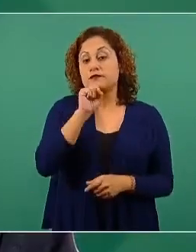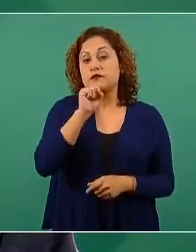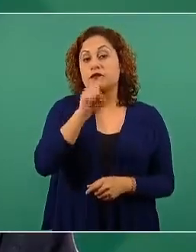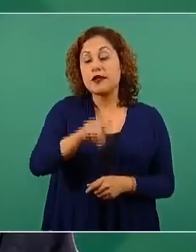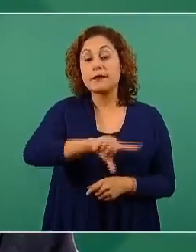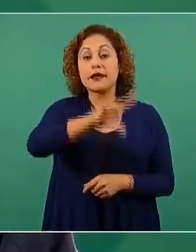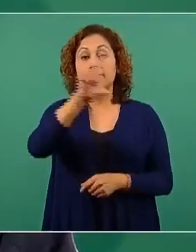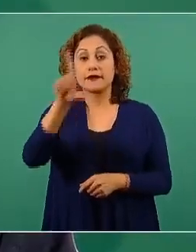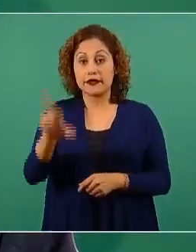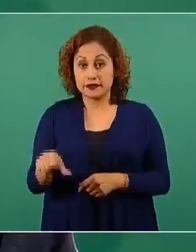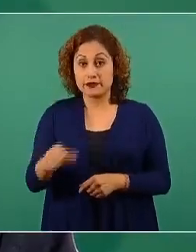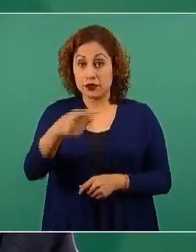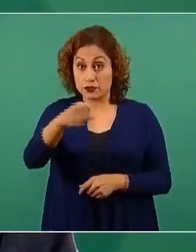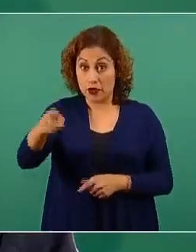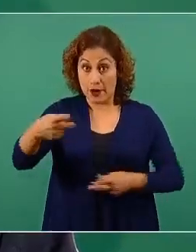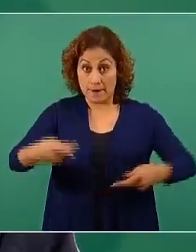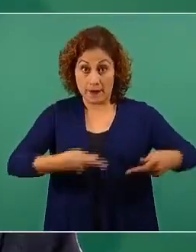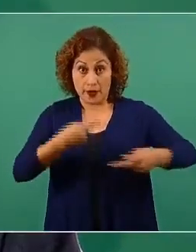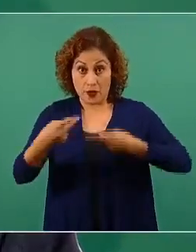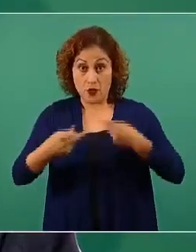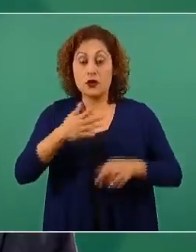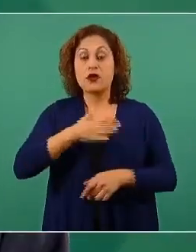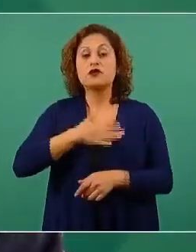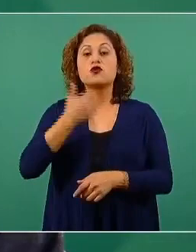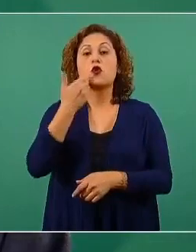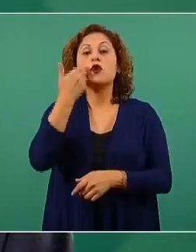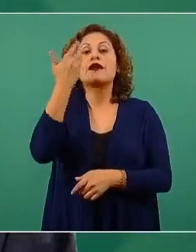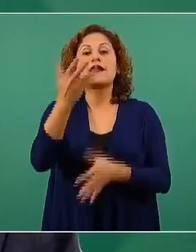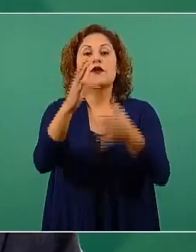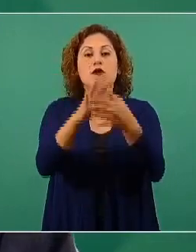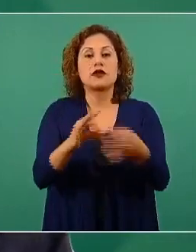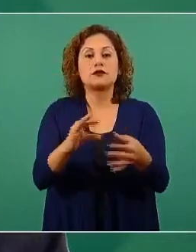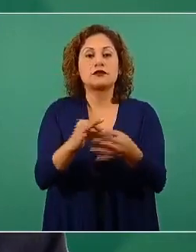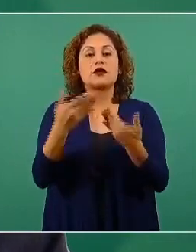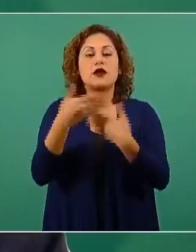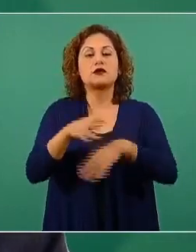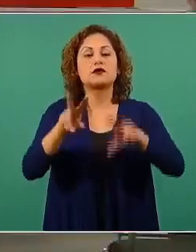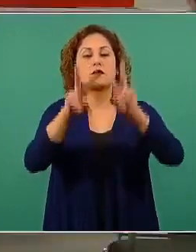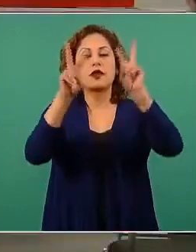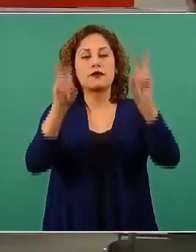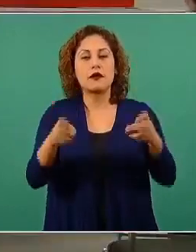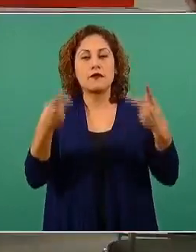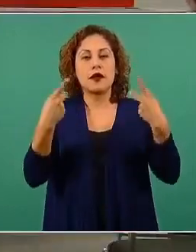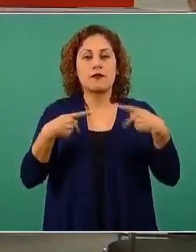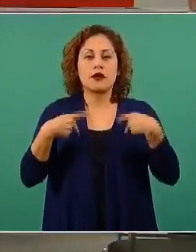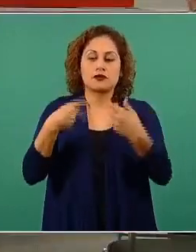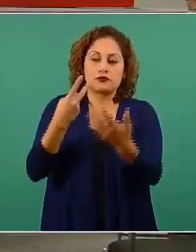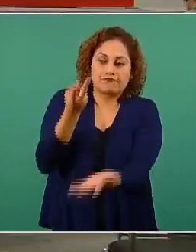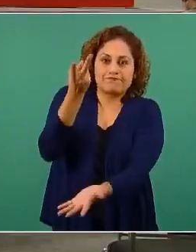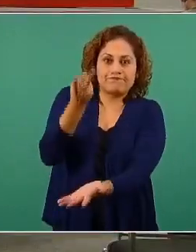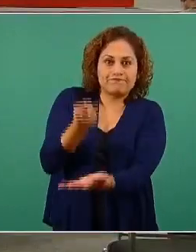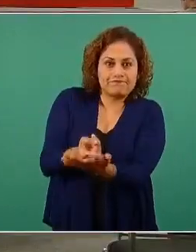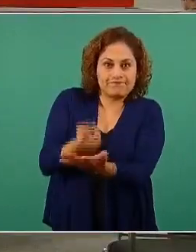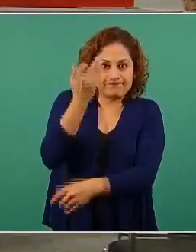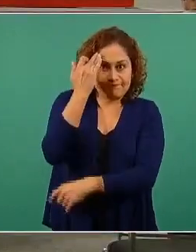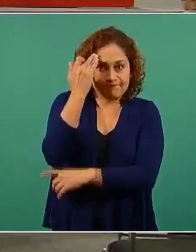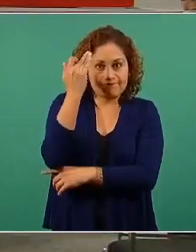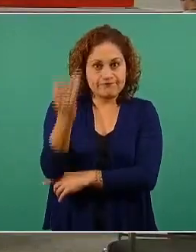de preguntas y comentarios, hablar de las personas postradas, que ayer una de las colegas nos insistía sobre este